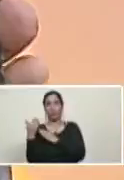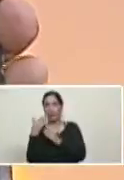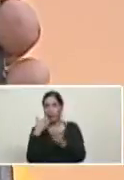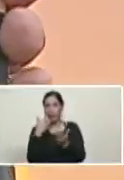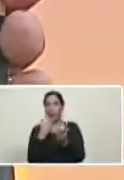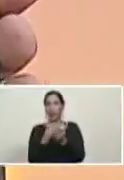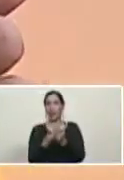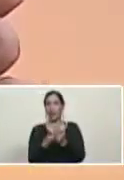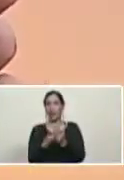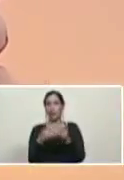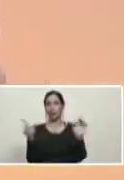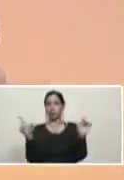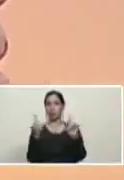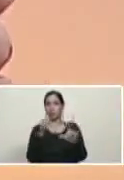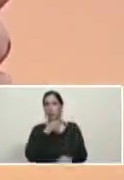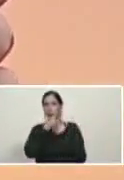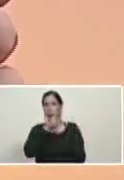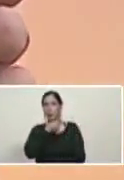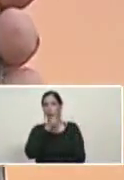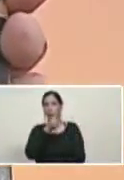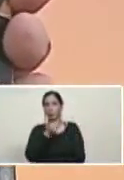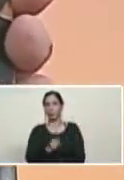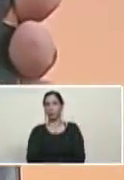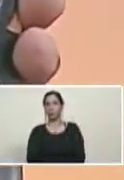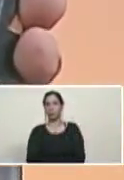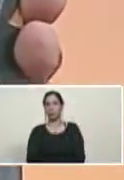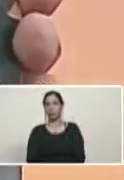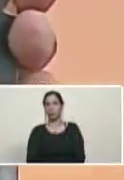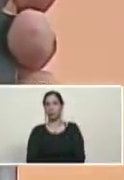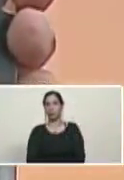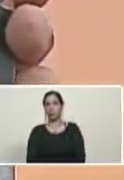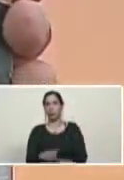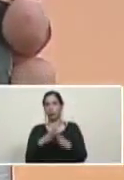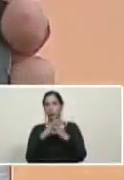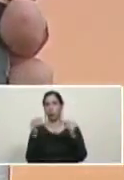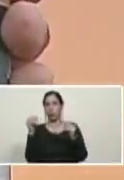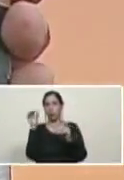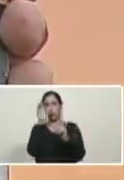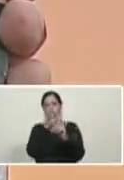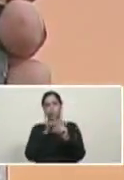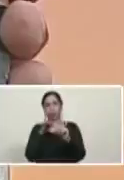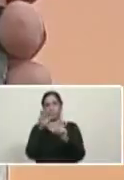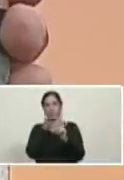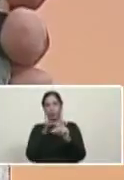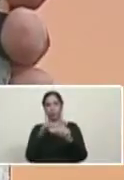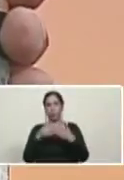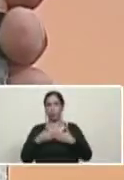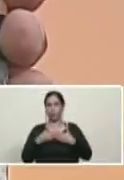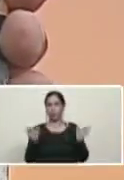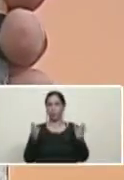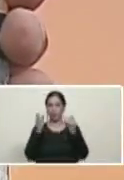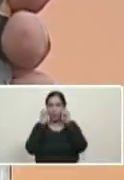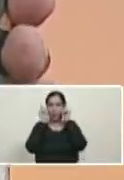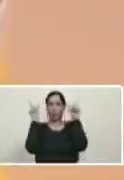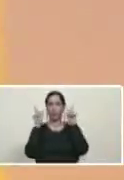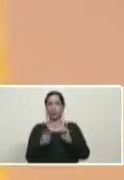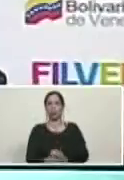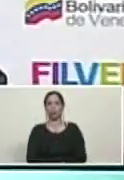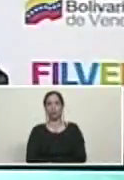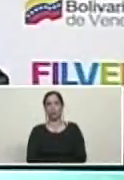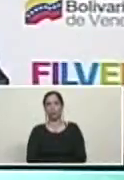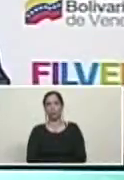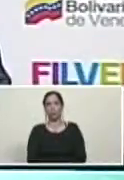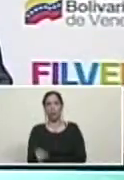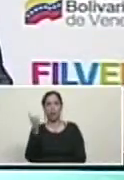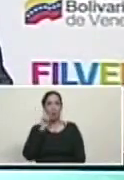medios de comunicación por toda su manipulación que nos permite despertar a la